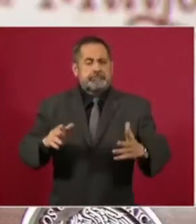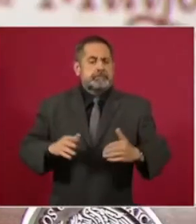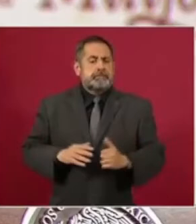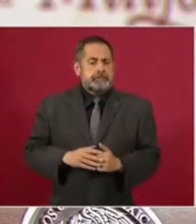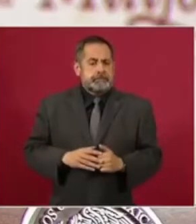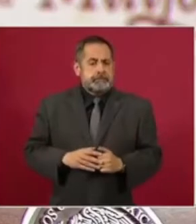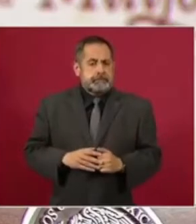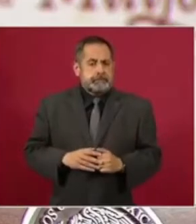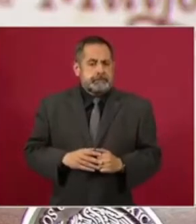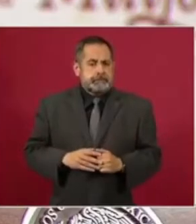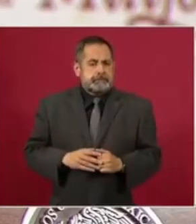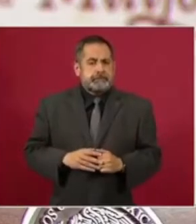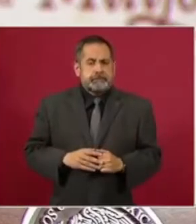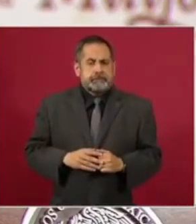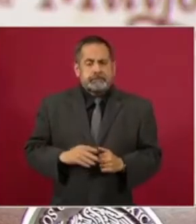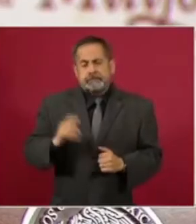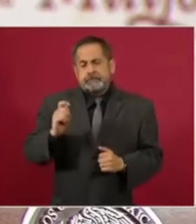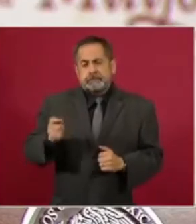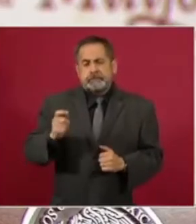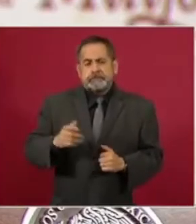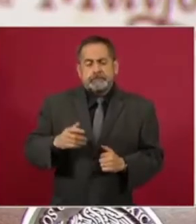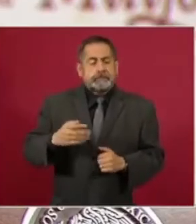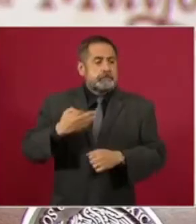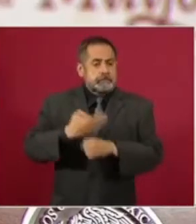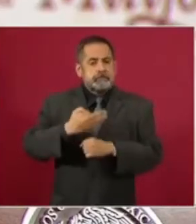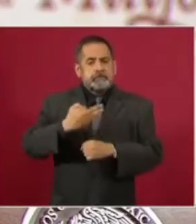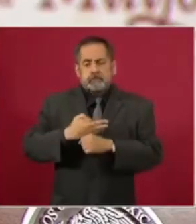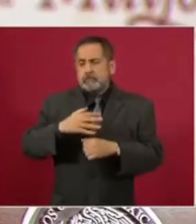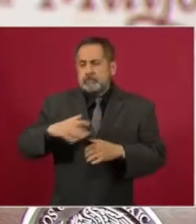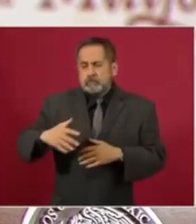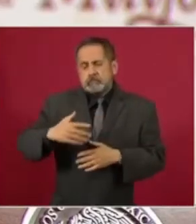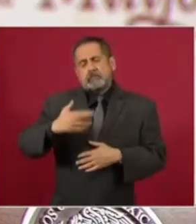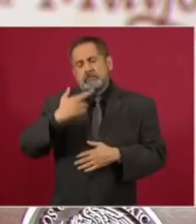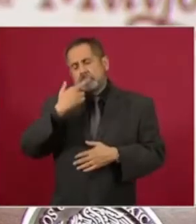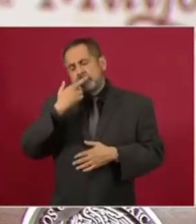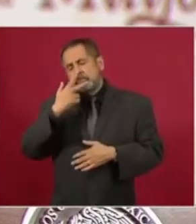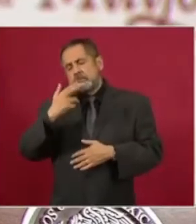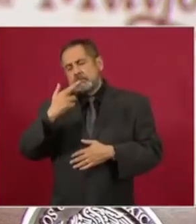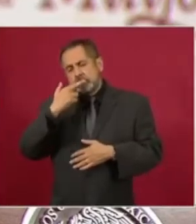pues son mejores los resultados,